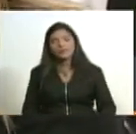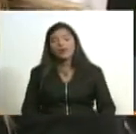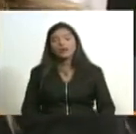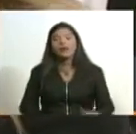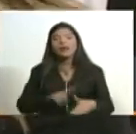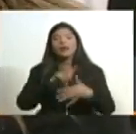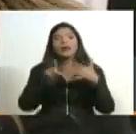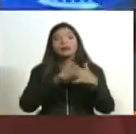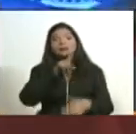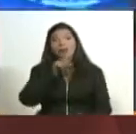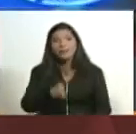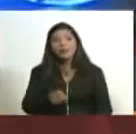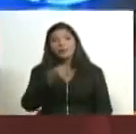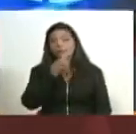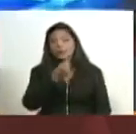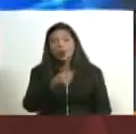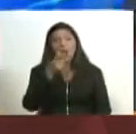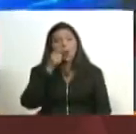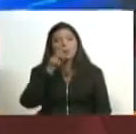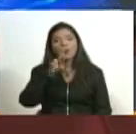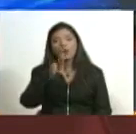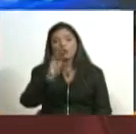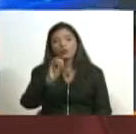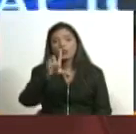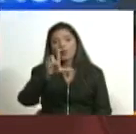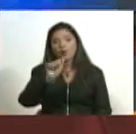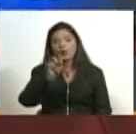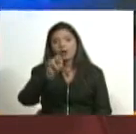la formula el colega Rolando Segura de Telesur.